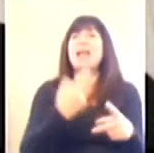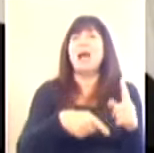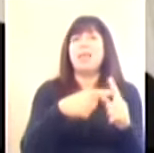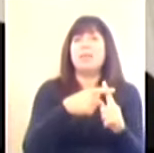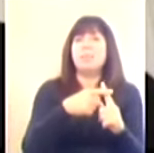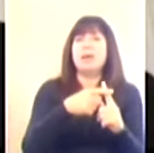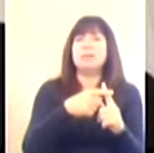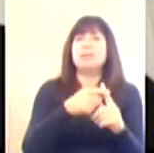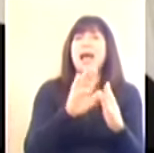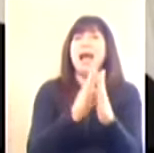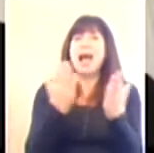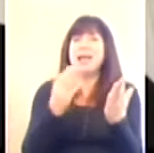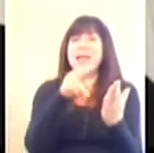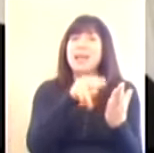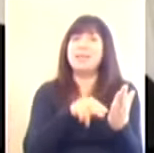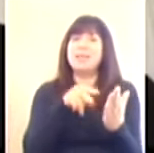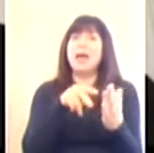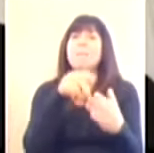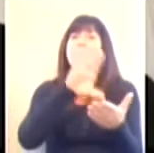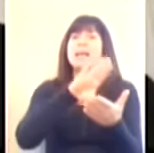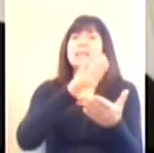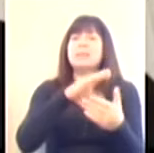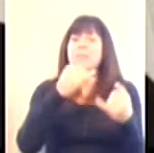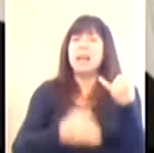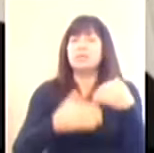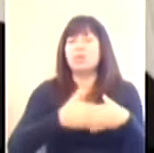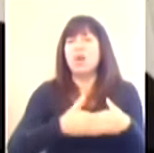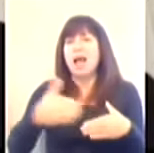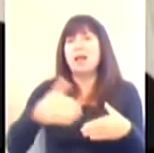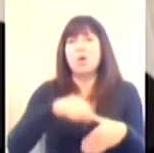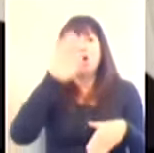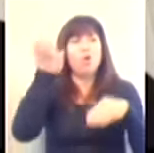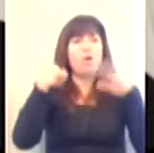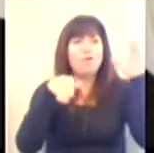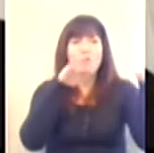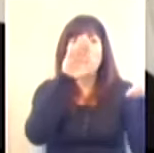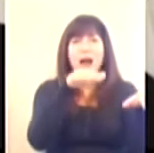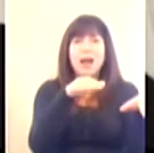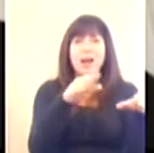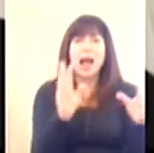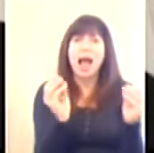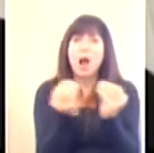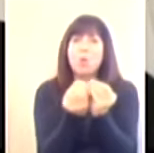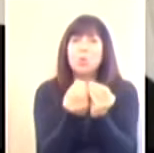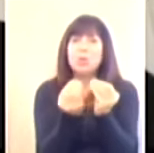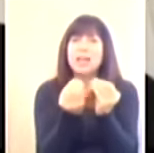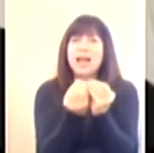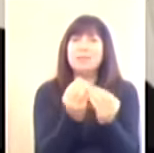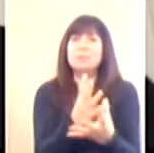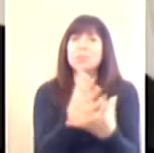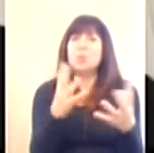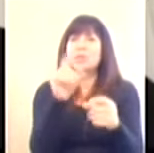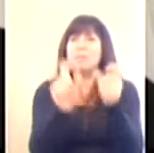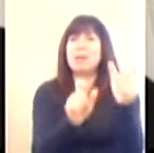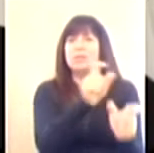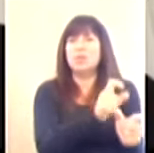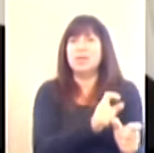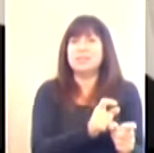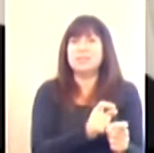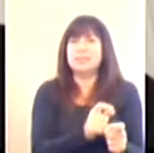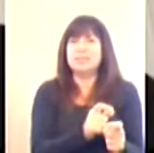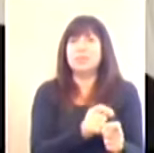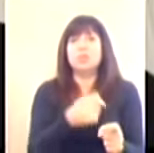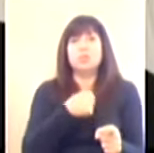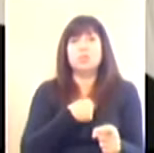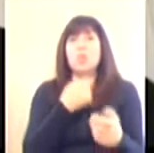es una agenda país de largo plazo que puede convocar y aglutinar a muchos actores. Yo